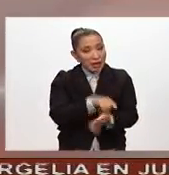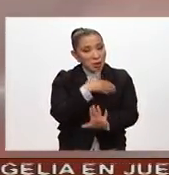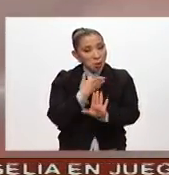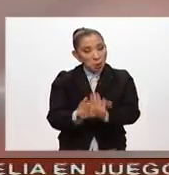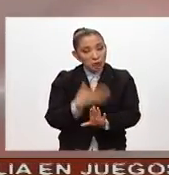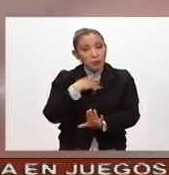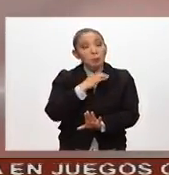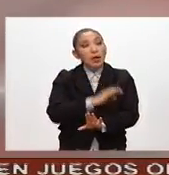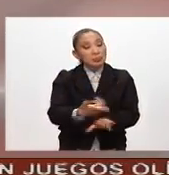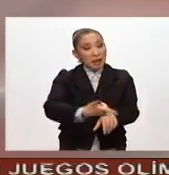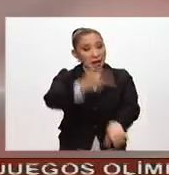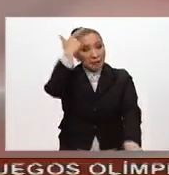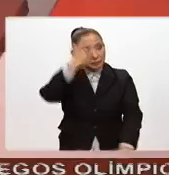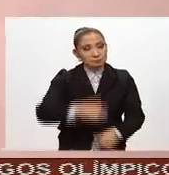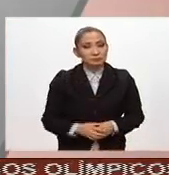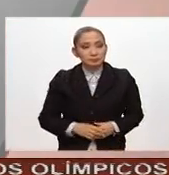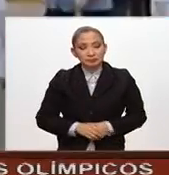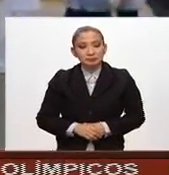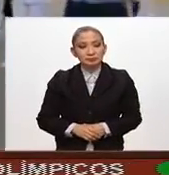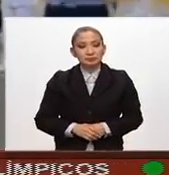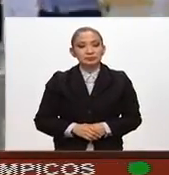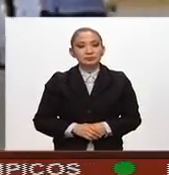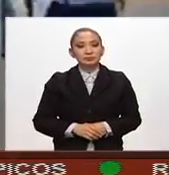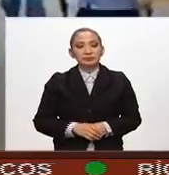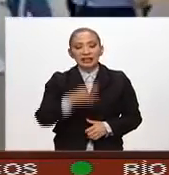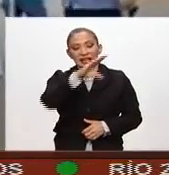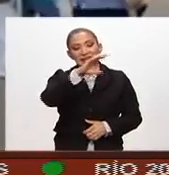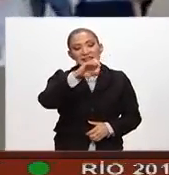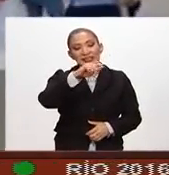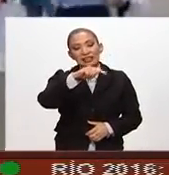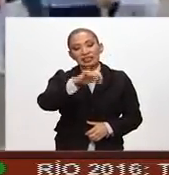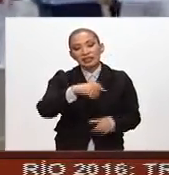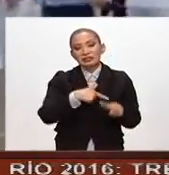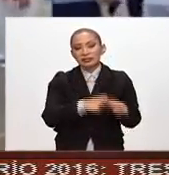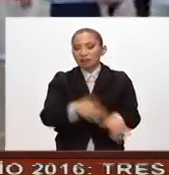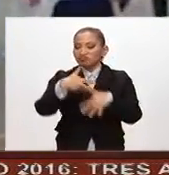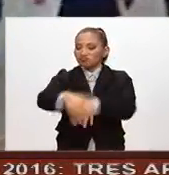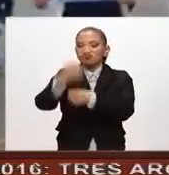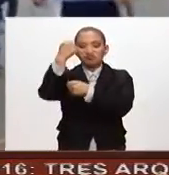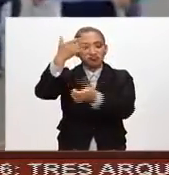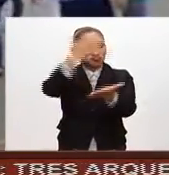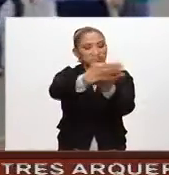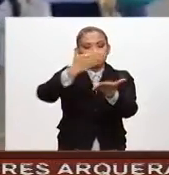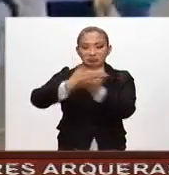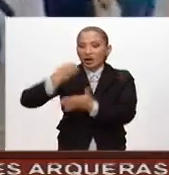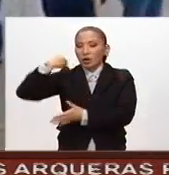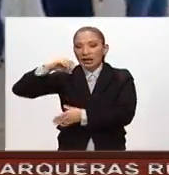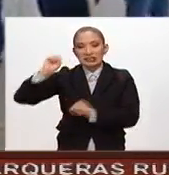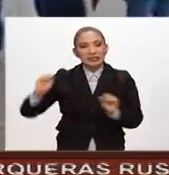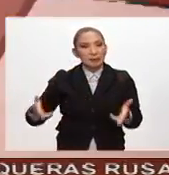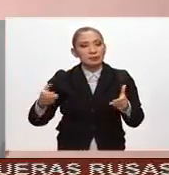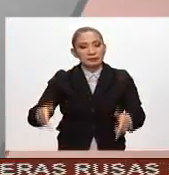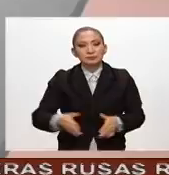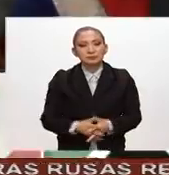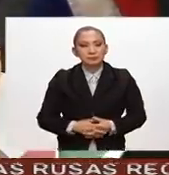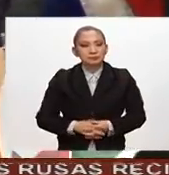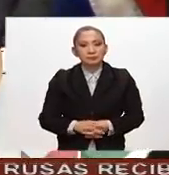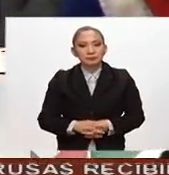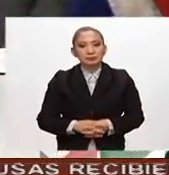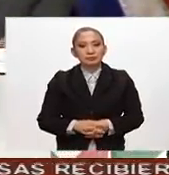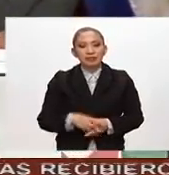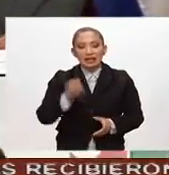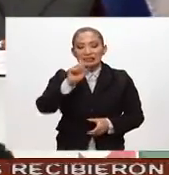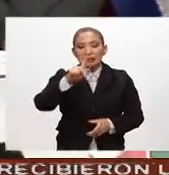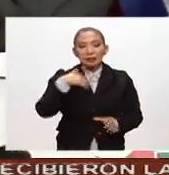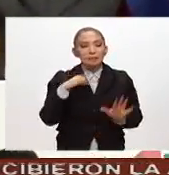Pueden constituir incluso delito fiscal. La CENTE continúa con marchas y bloqueos en Oaxaca y Chiapas. La